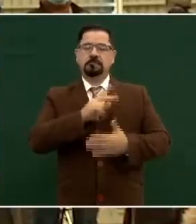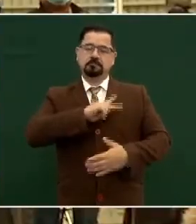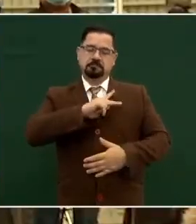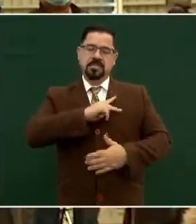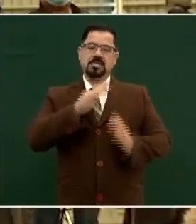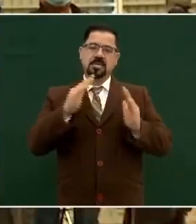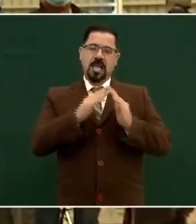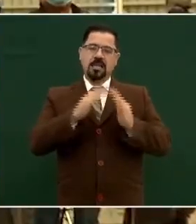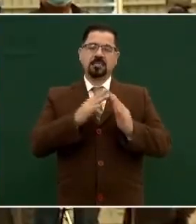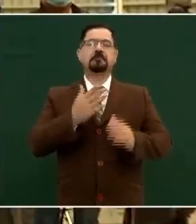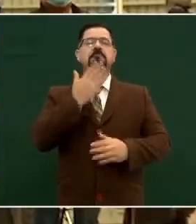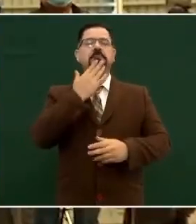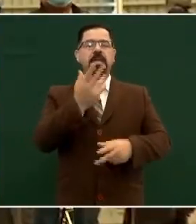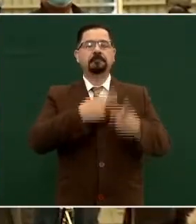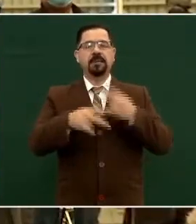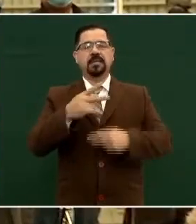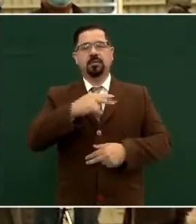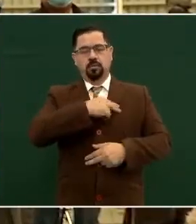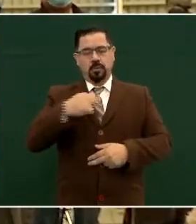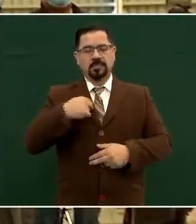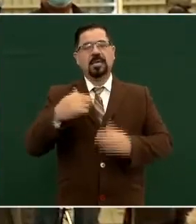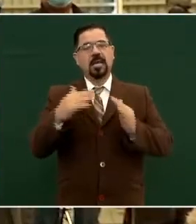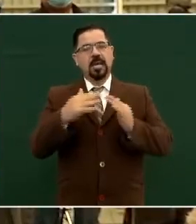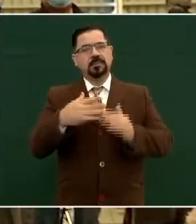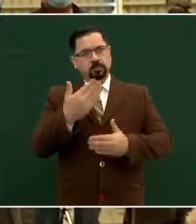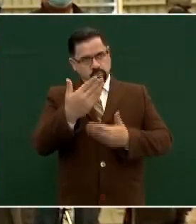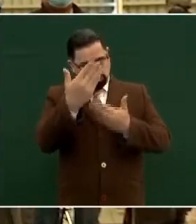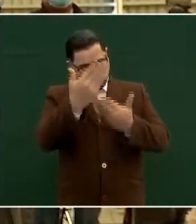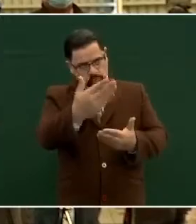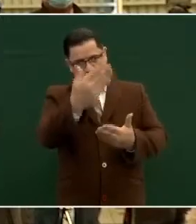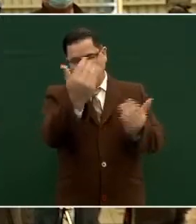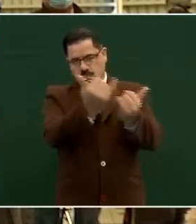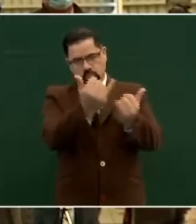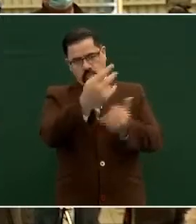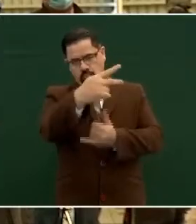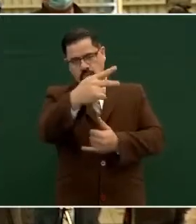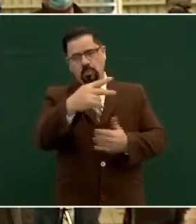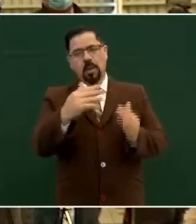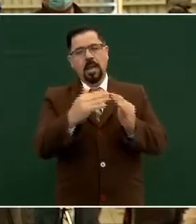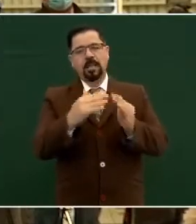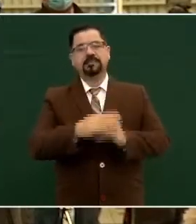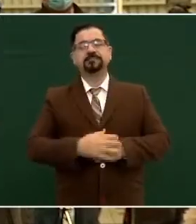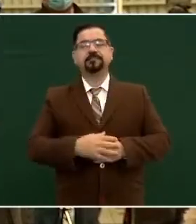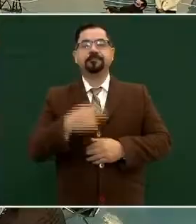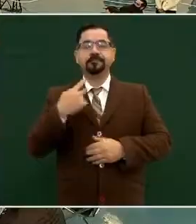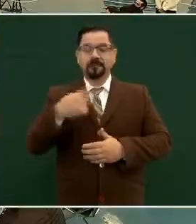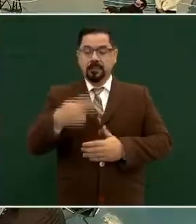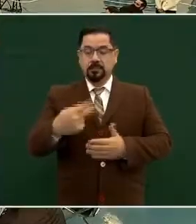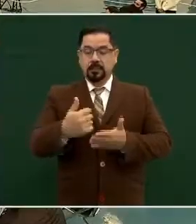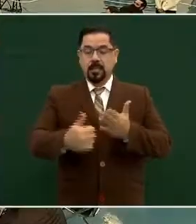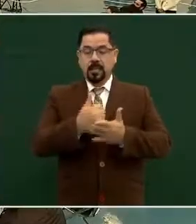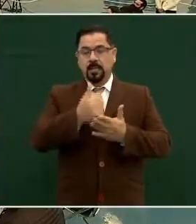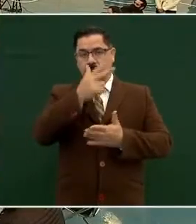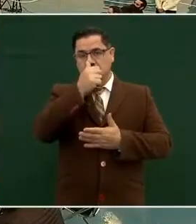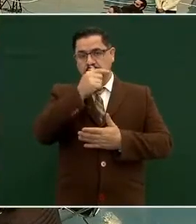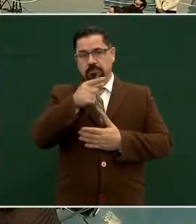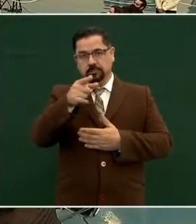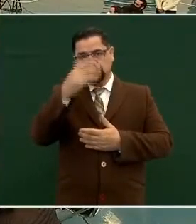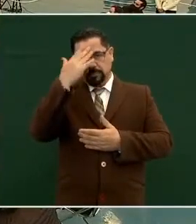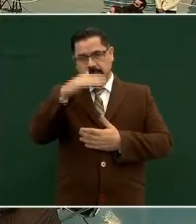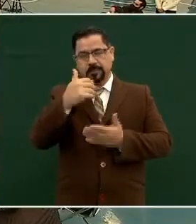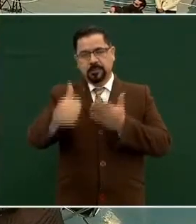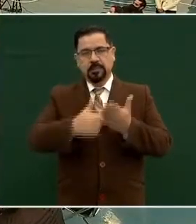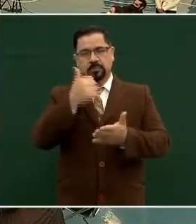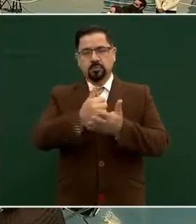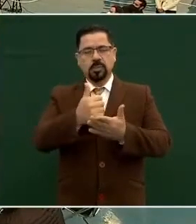bienvenido aquí también a nuestra casa, que es la suya. Señor presidente, en Hermosillo tenemos una ciudad que usted conoce